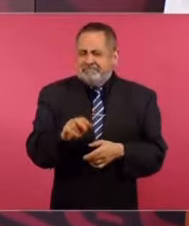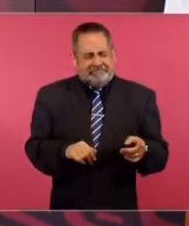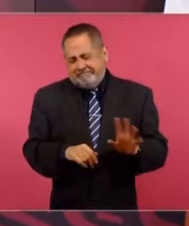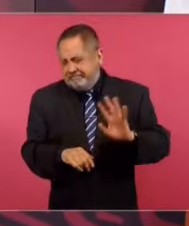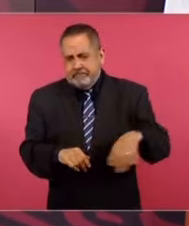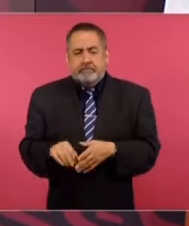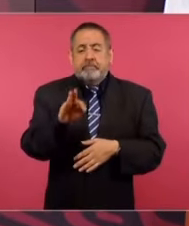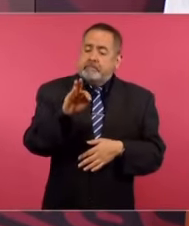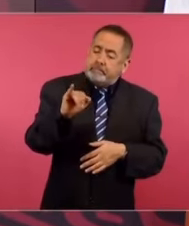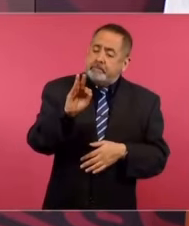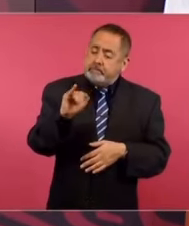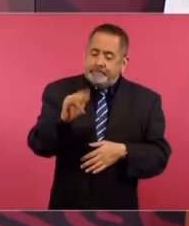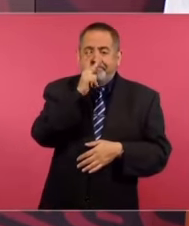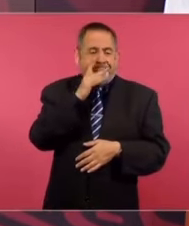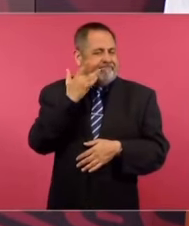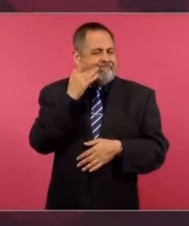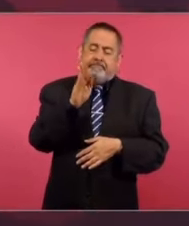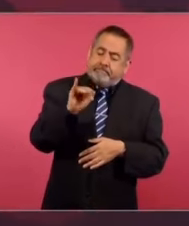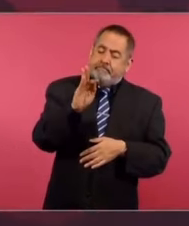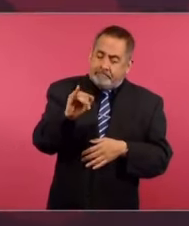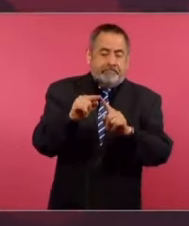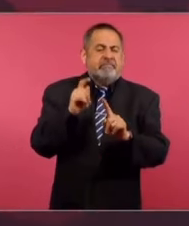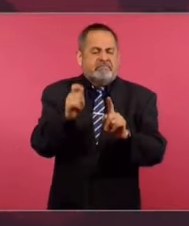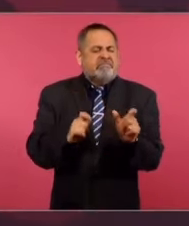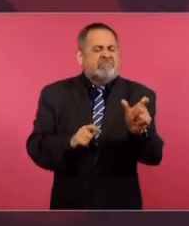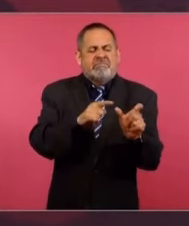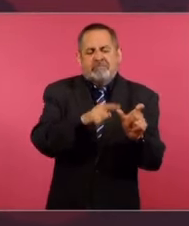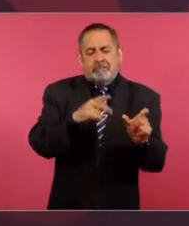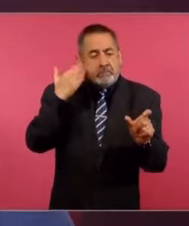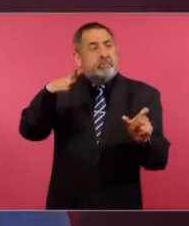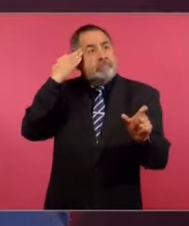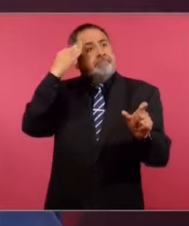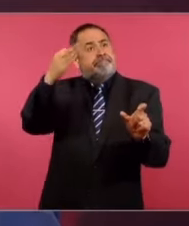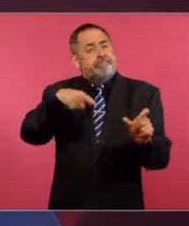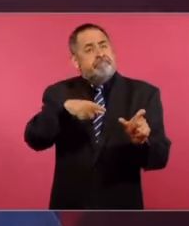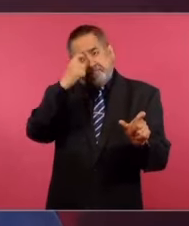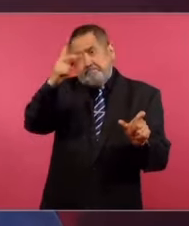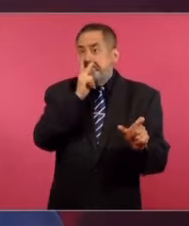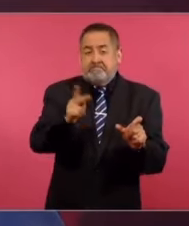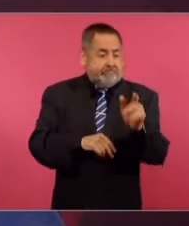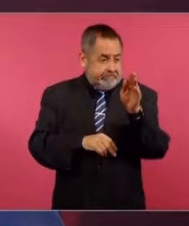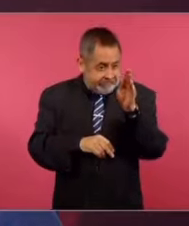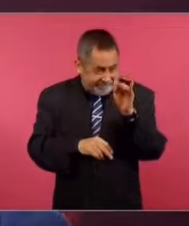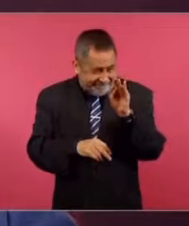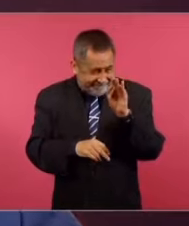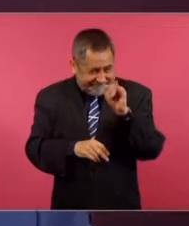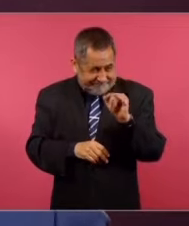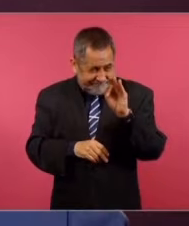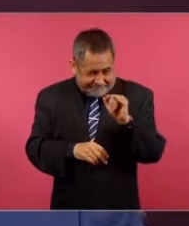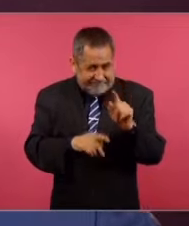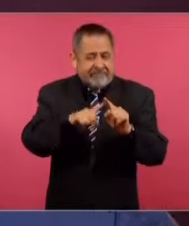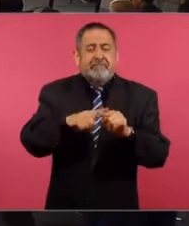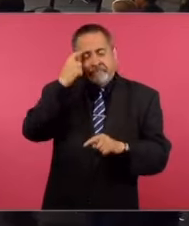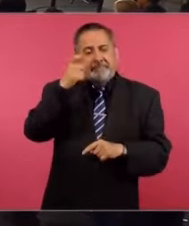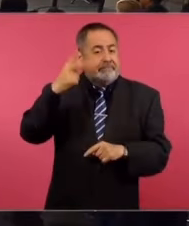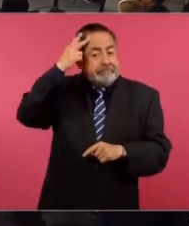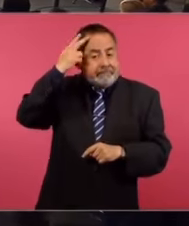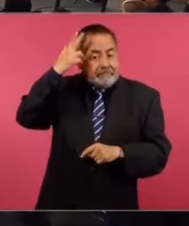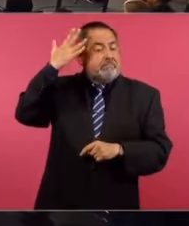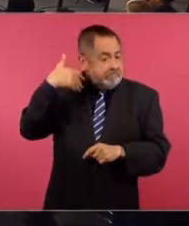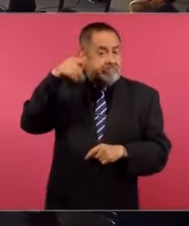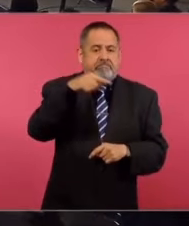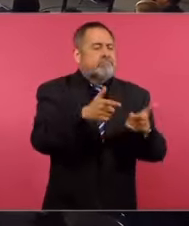La palabra fifí, el término fifí, se usó mucho en el porfiriato y eran los fifís los